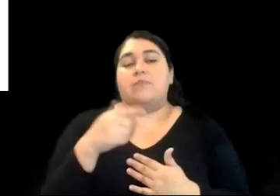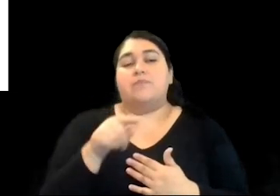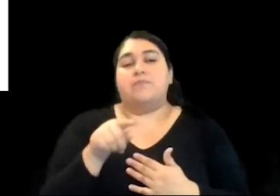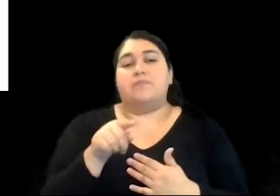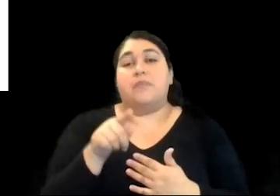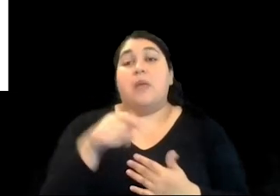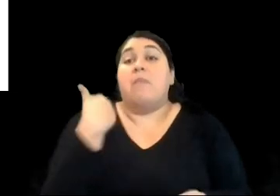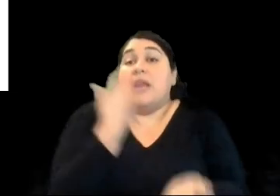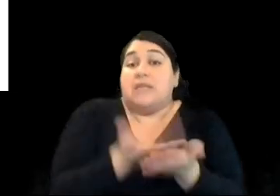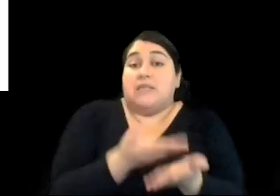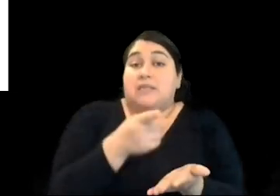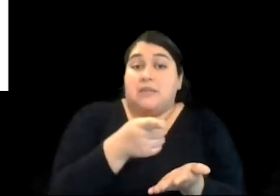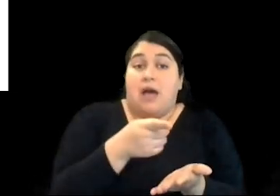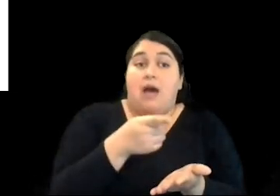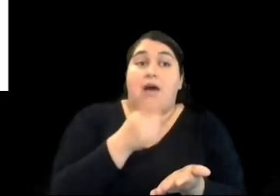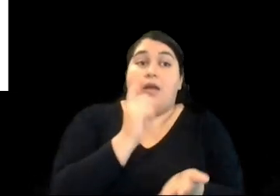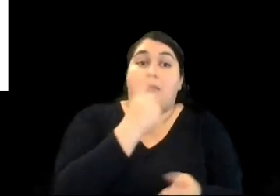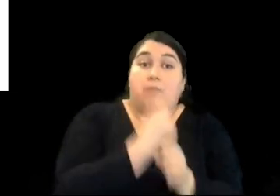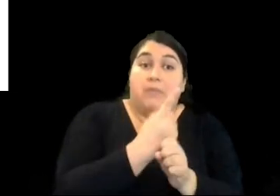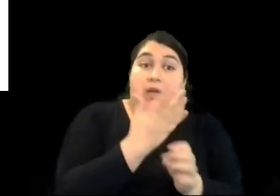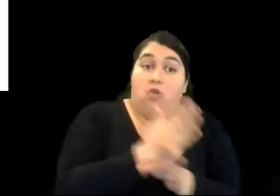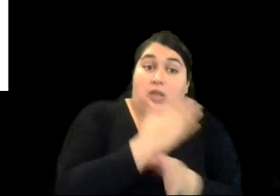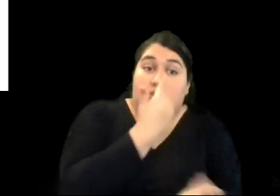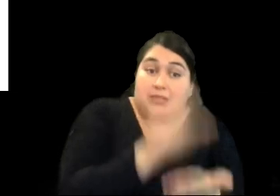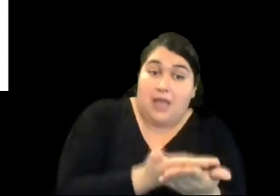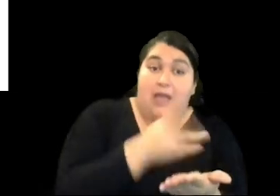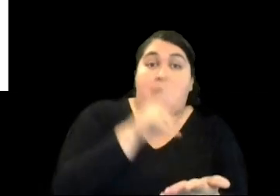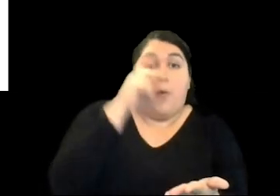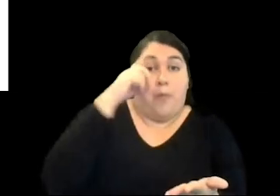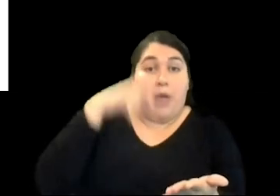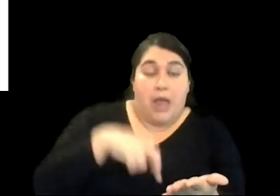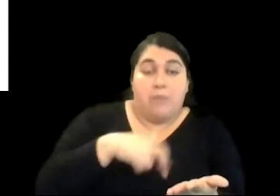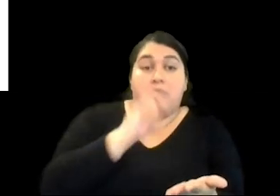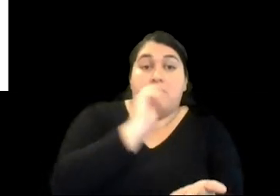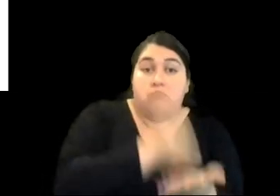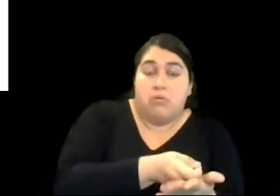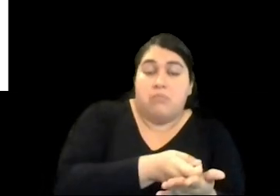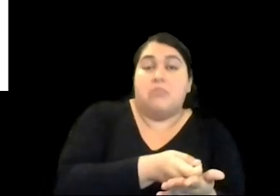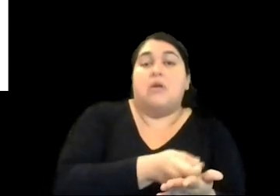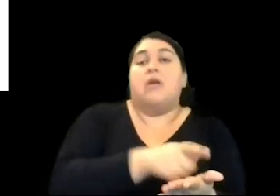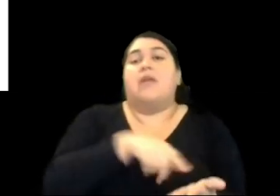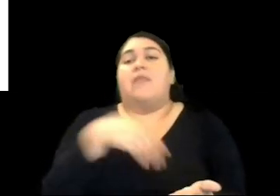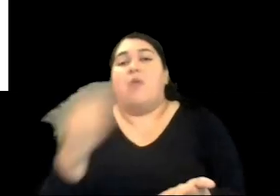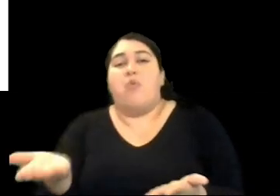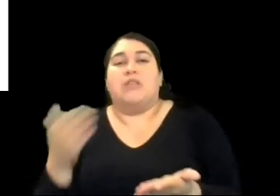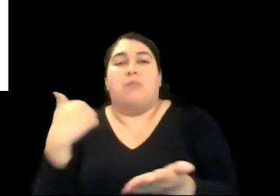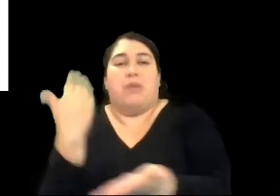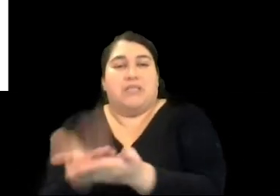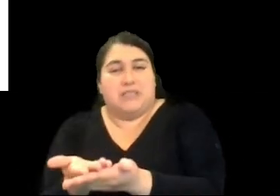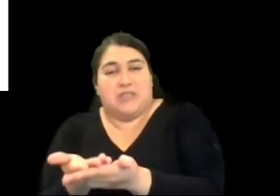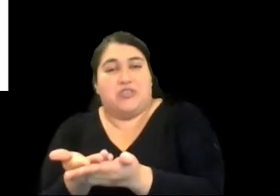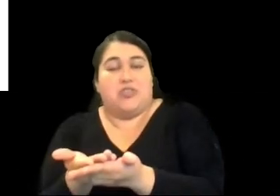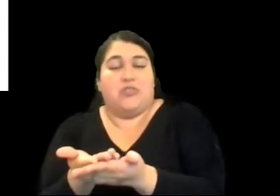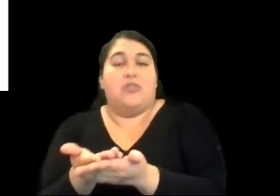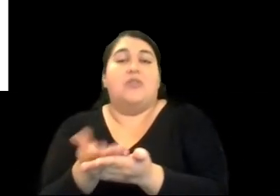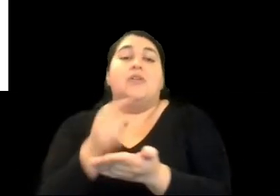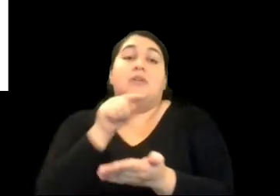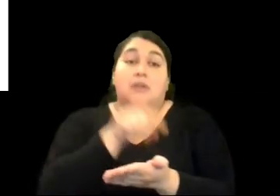presentación, después se realizaba el pago del BEP, o se realizaba el BEP y con el impacto del BEP el plan se consideraba